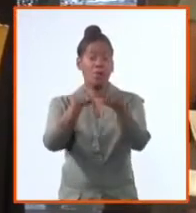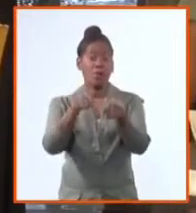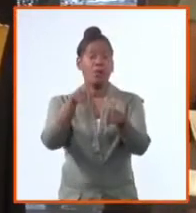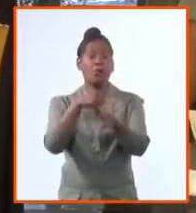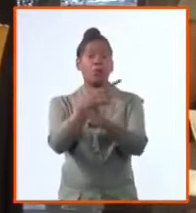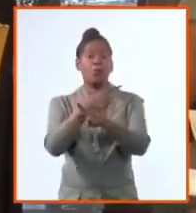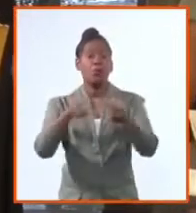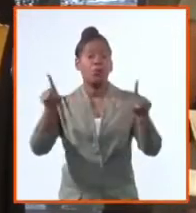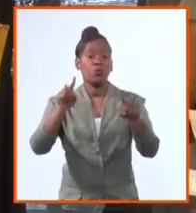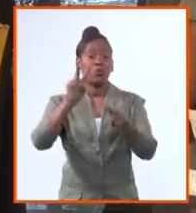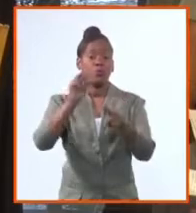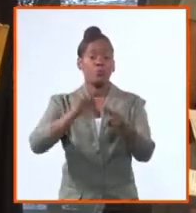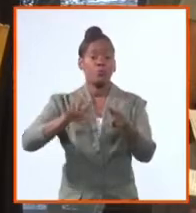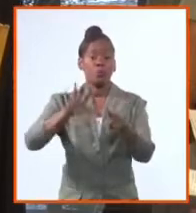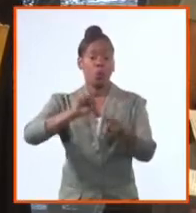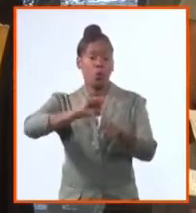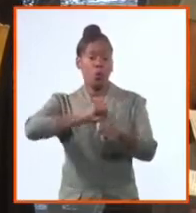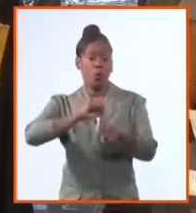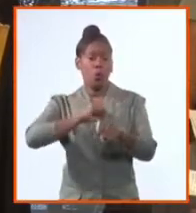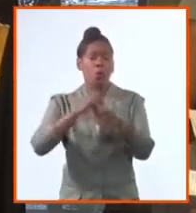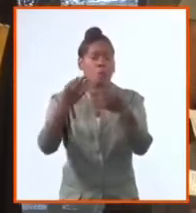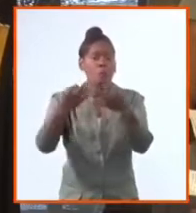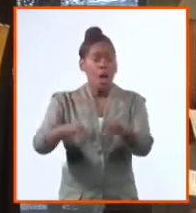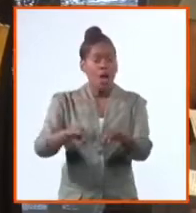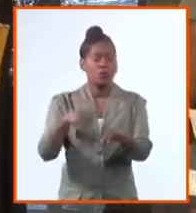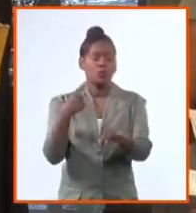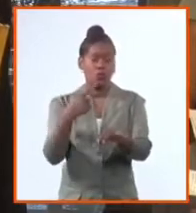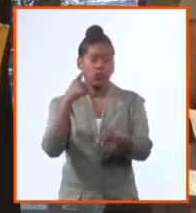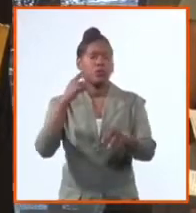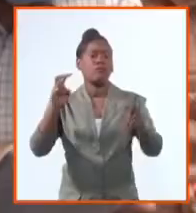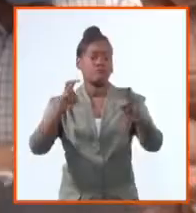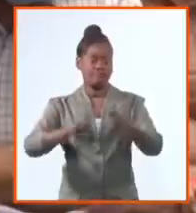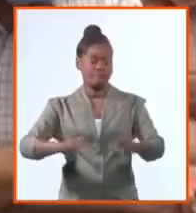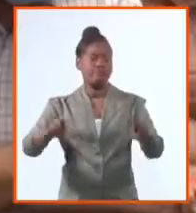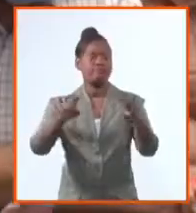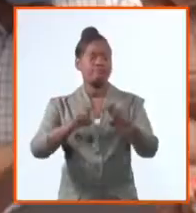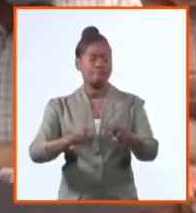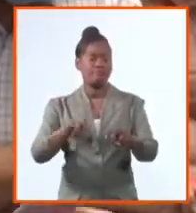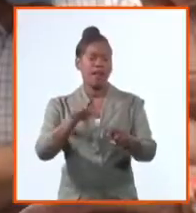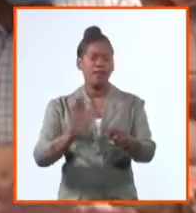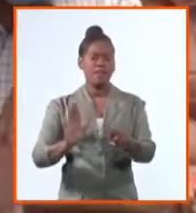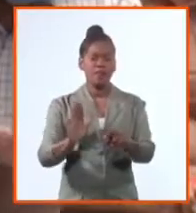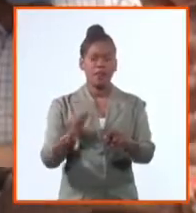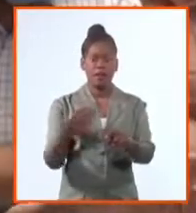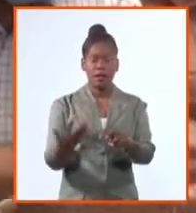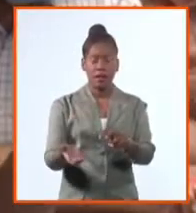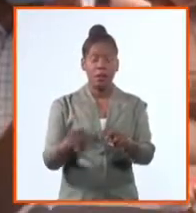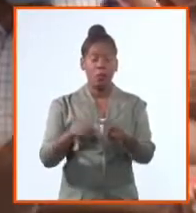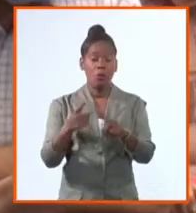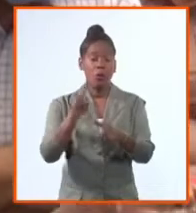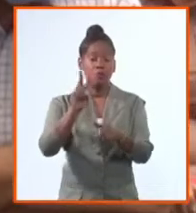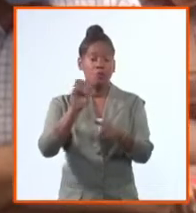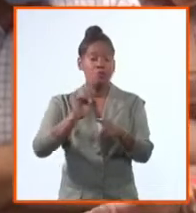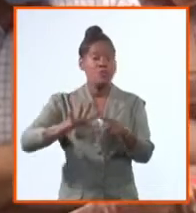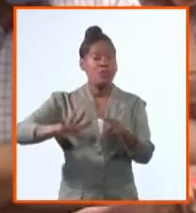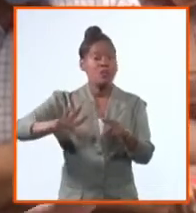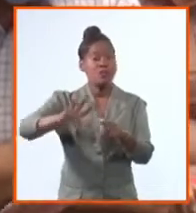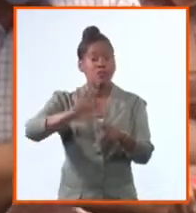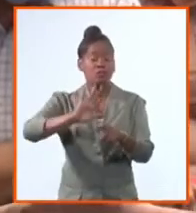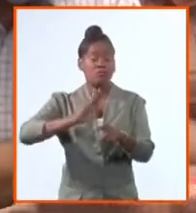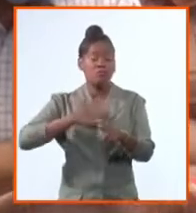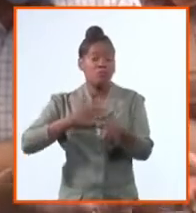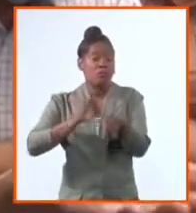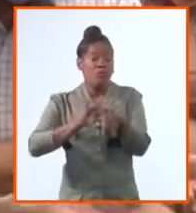Alejandro creo que mencionó ahorita de la nueva pandemia que está ahí, que se habla, o nuevos microorganismos. Es verdad, yo no voy a hablar de eso porque